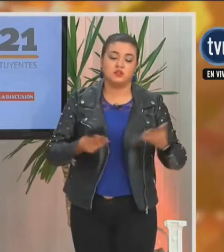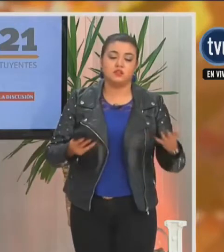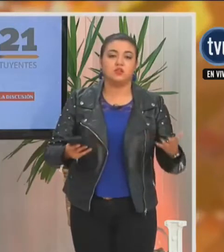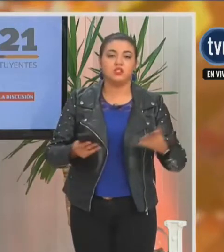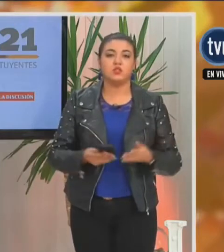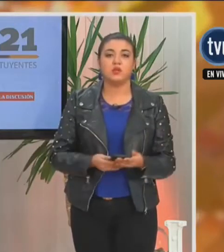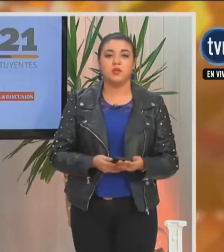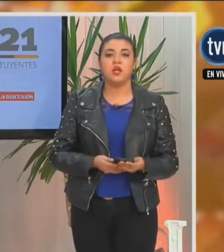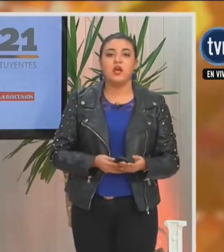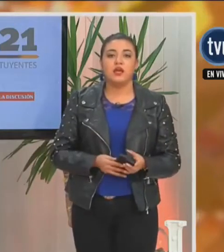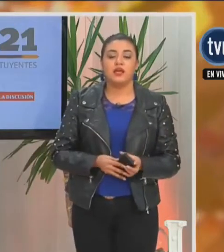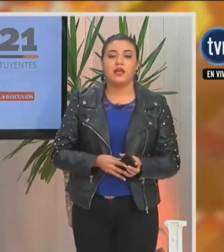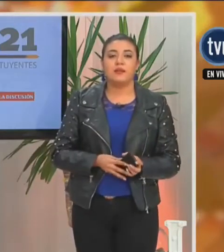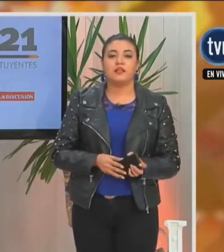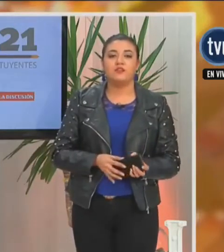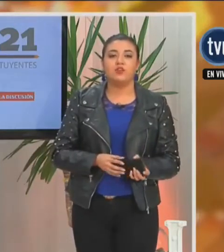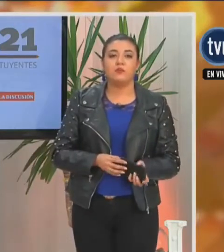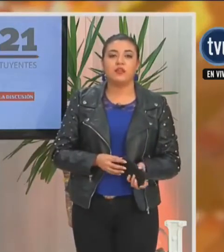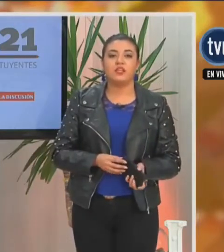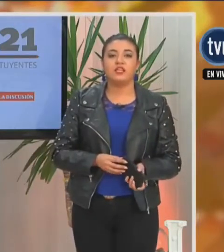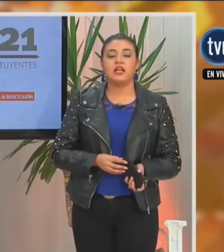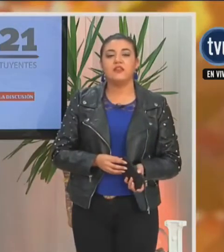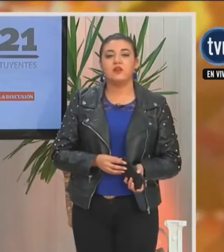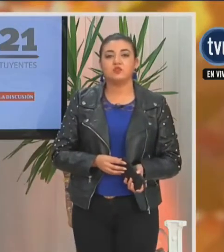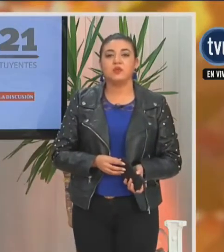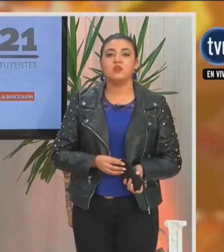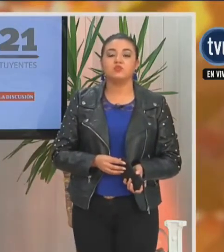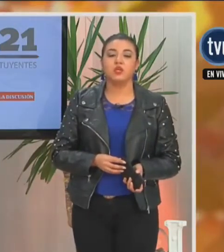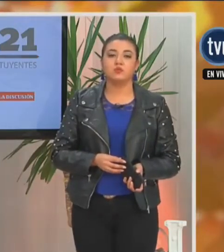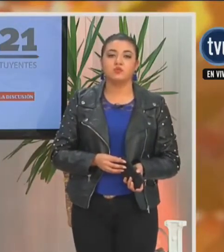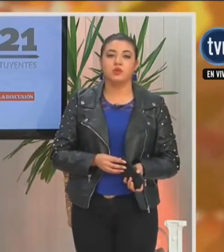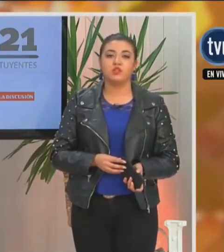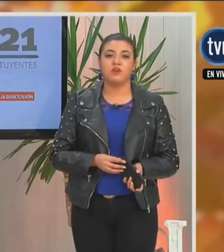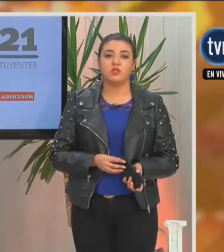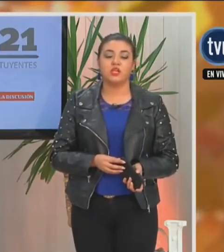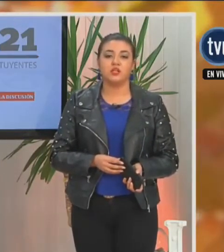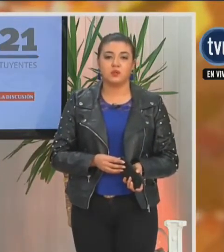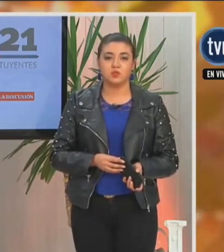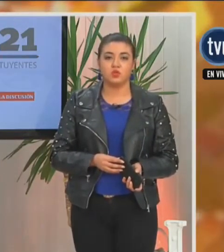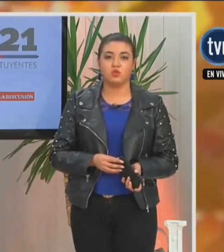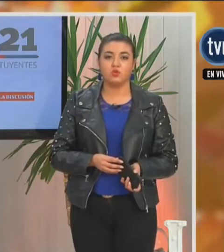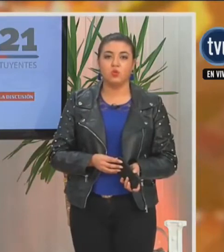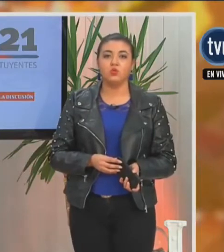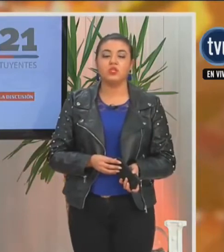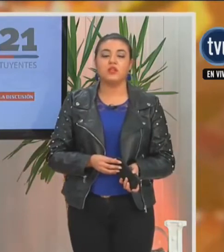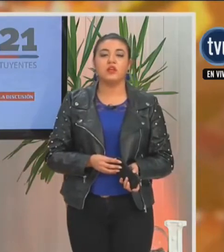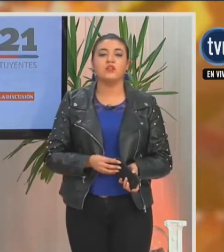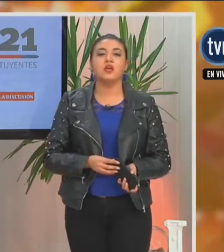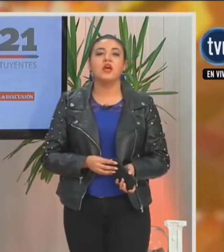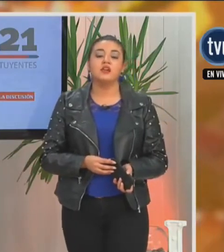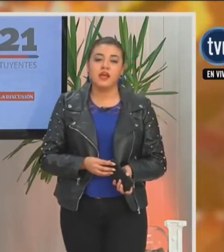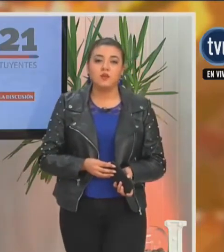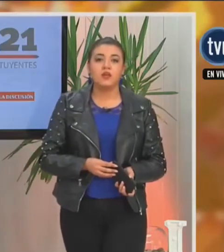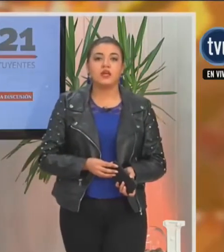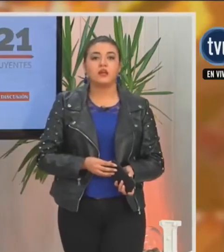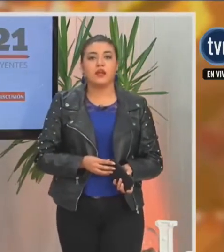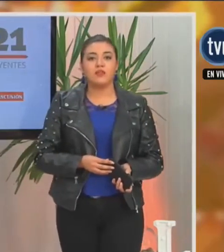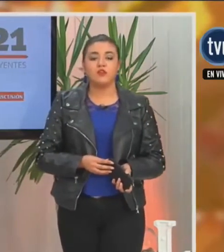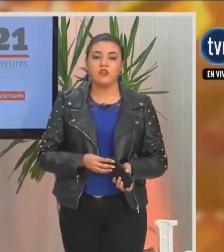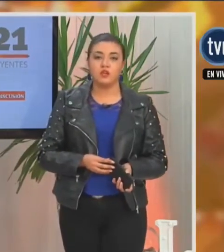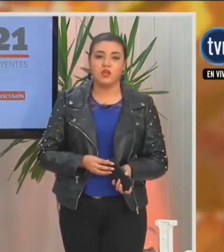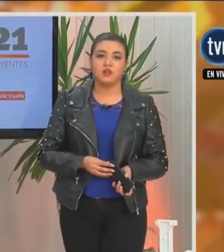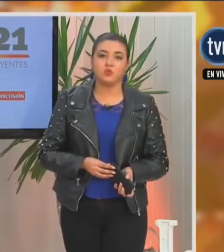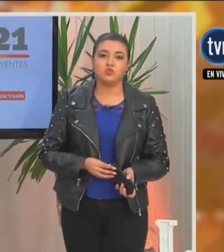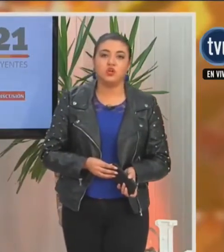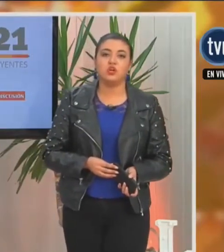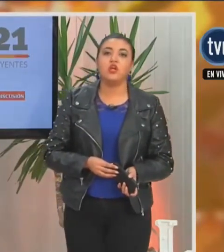a esta hora estén sintonizando también las plataformas digitales de los medios UDEC. Por supuesto, vamos a tener esta transmisión conjunta desde Radio UDEC, Radio y